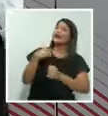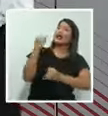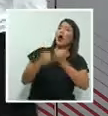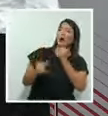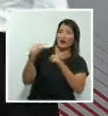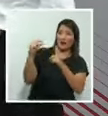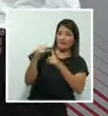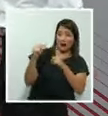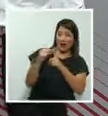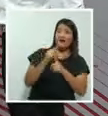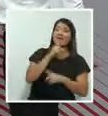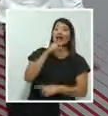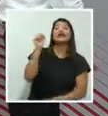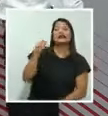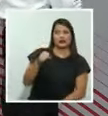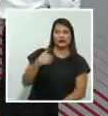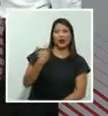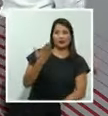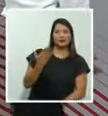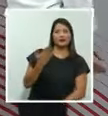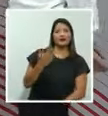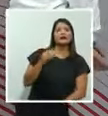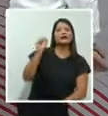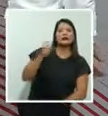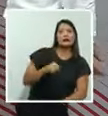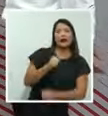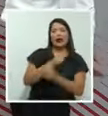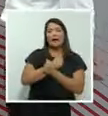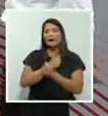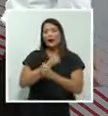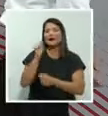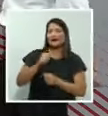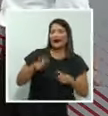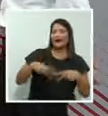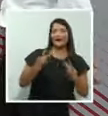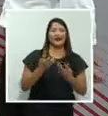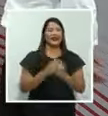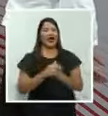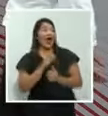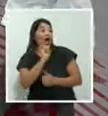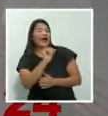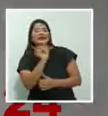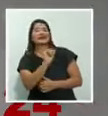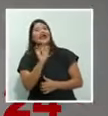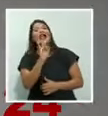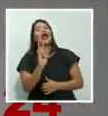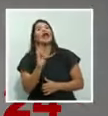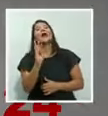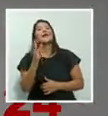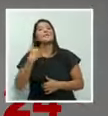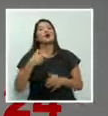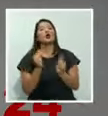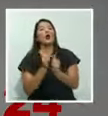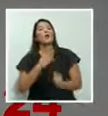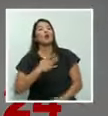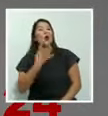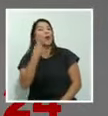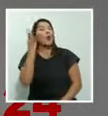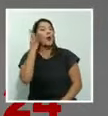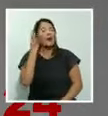sí. Sí, mi amor, sí, mi vida. Falta otra, ¿qué le toca? Sí le toca a mi esposo también, con 4 mujeres,